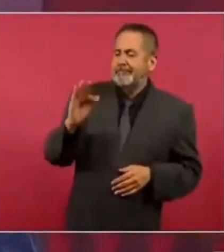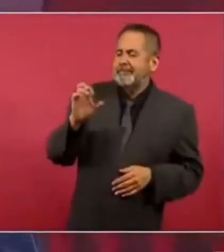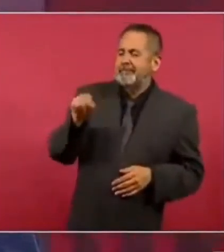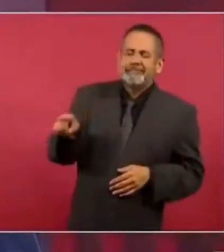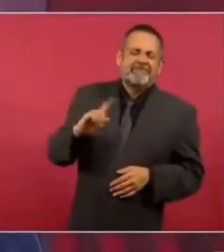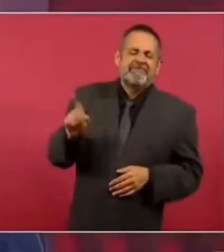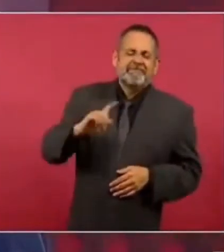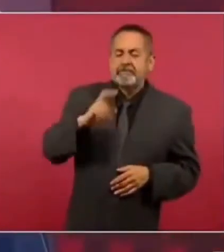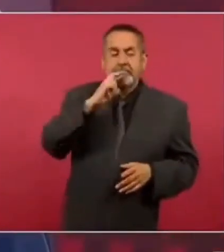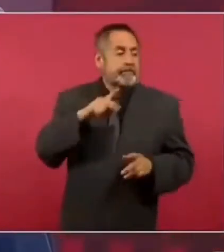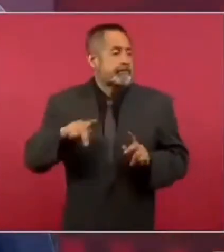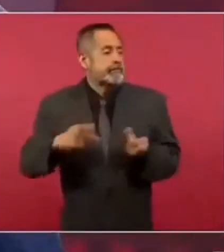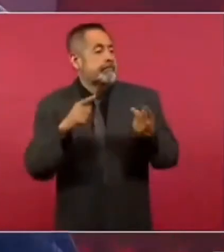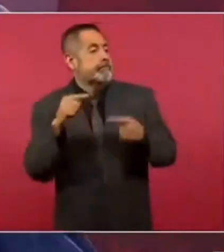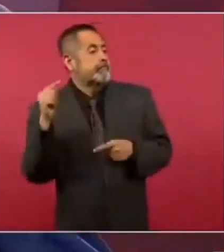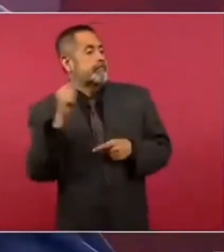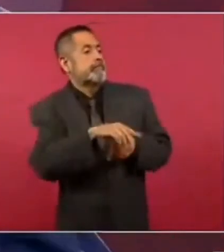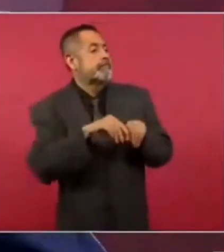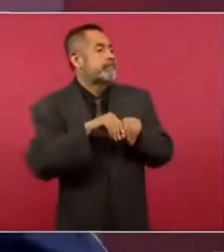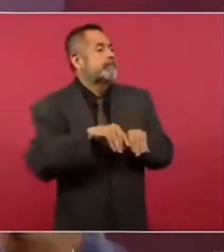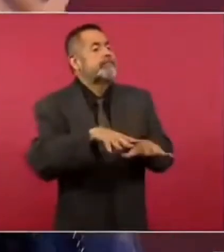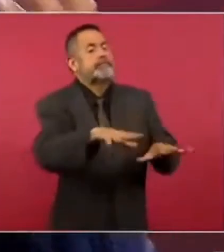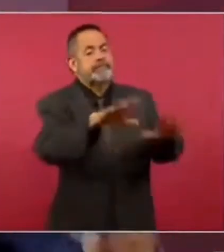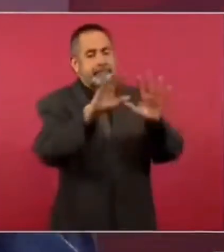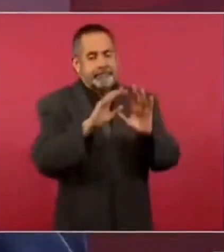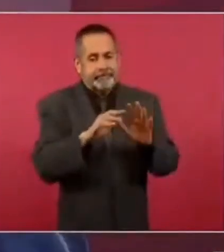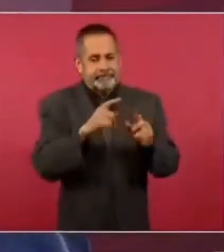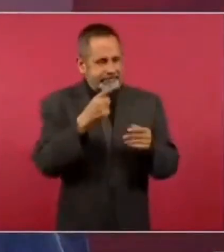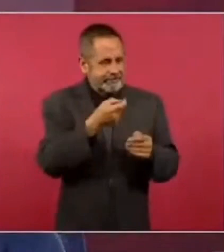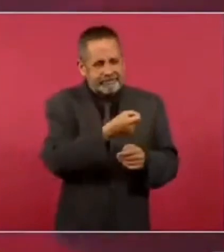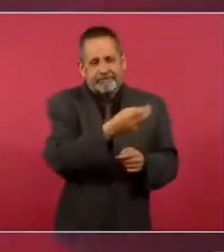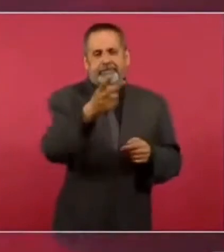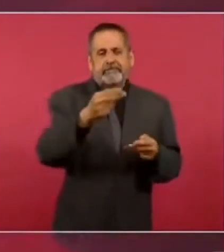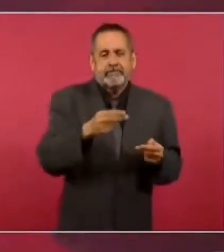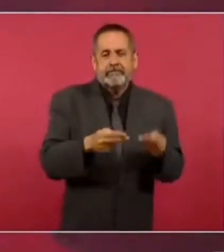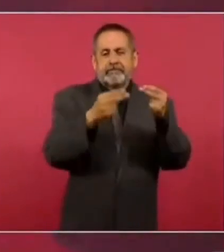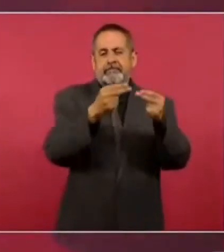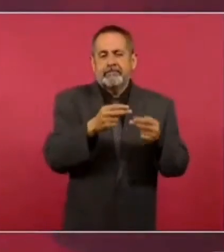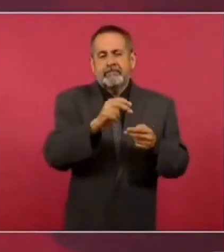sector eléctrico para la inversión extranjera.